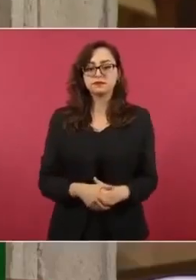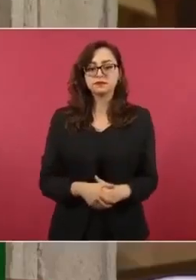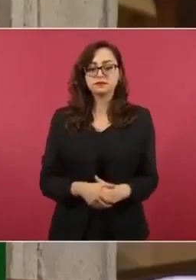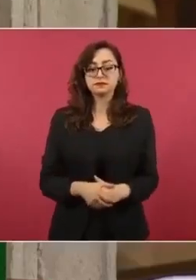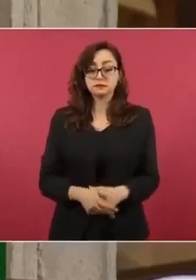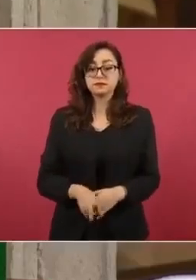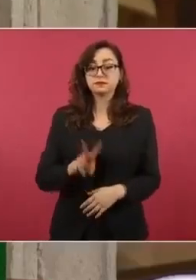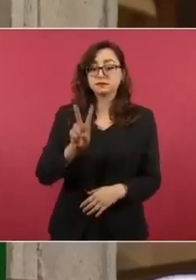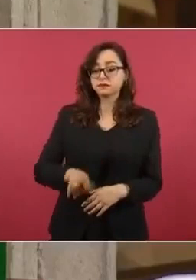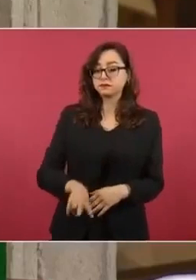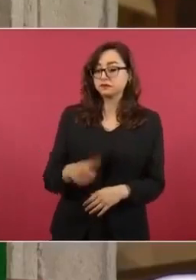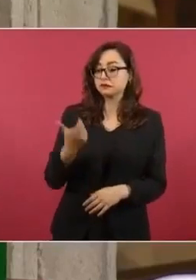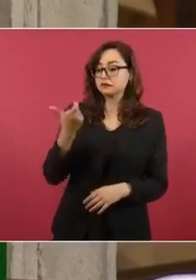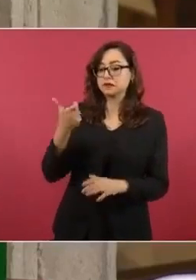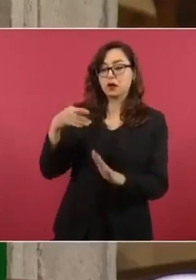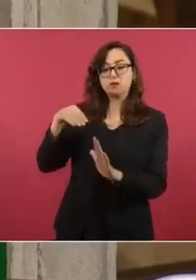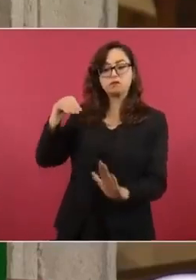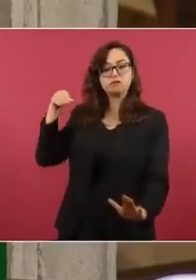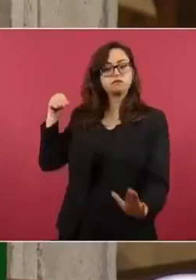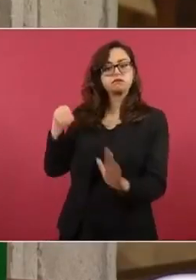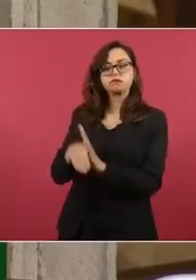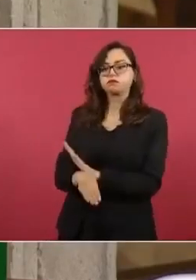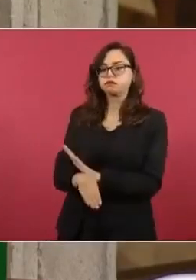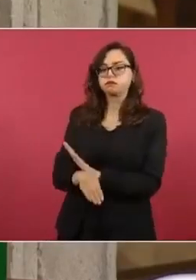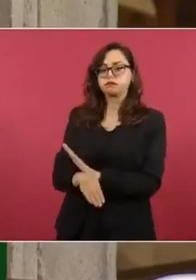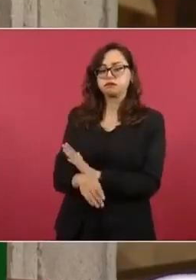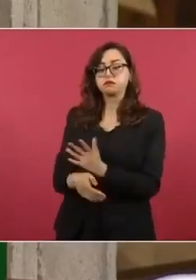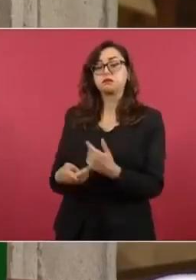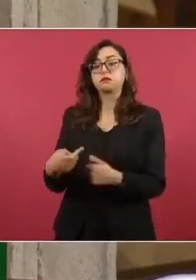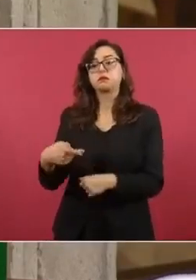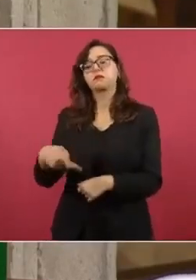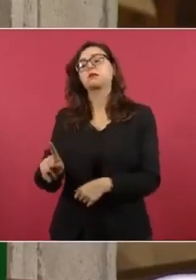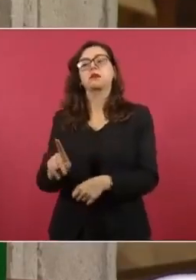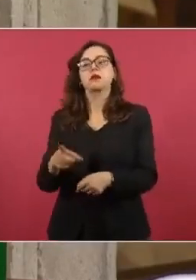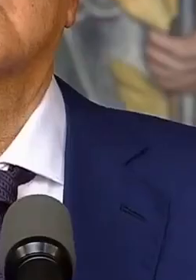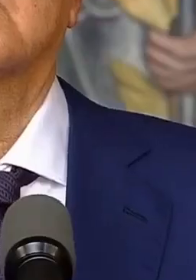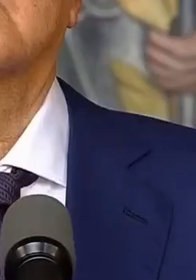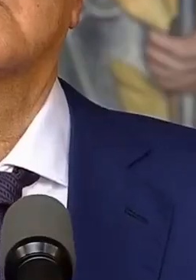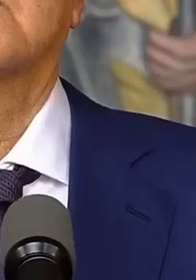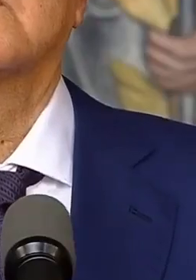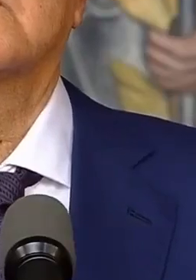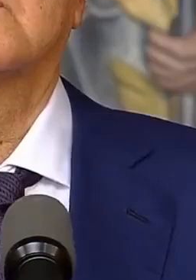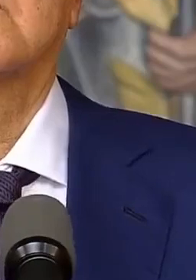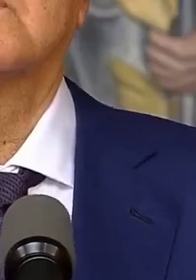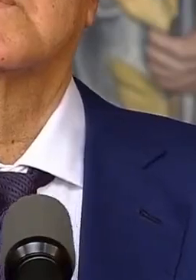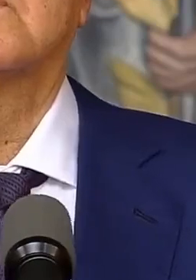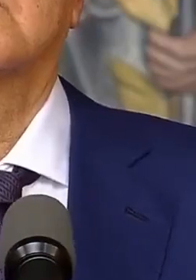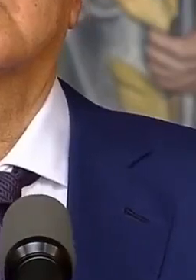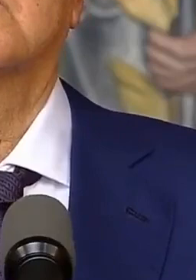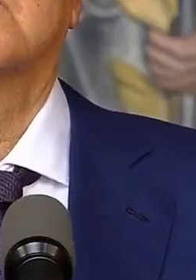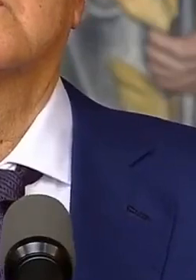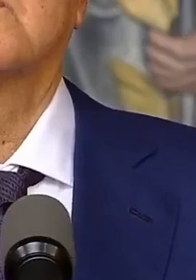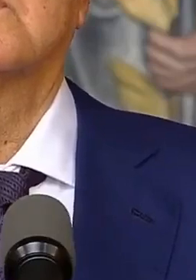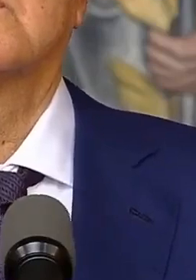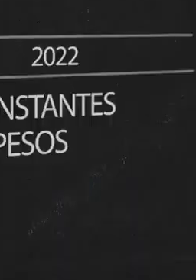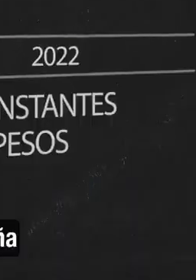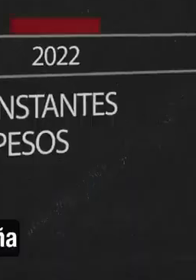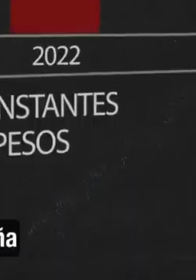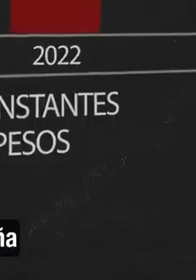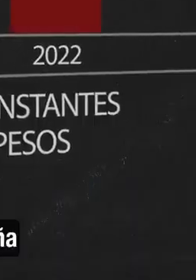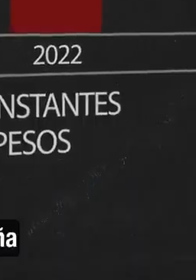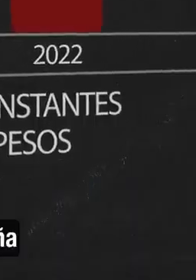pero ya logramos recuperar los niveles previos al cobit es mentira o sea de acuerdo al inegi